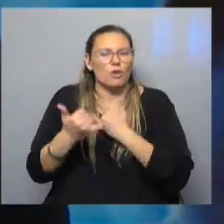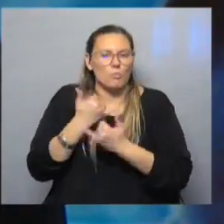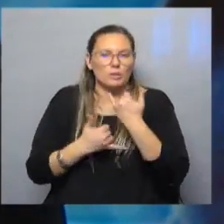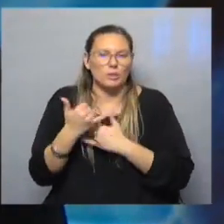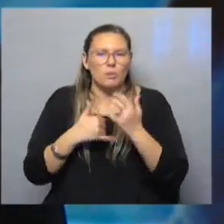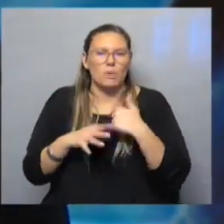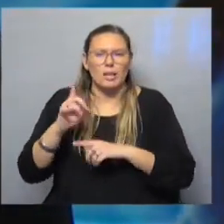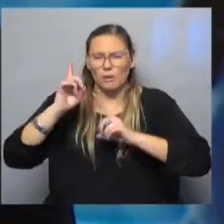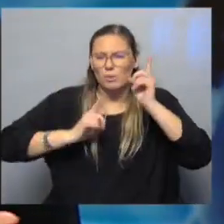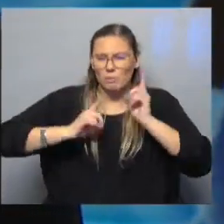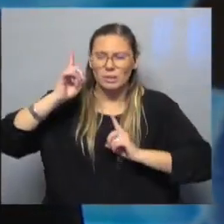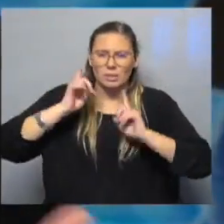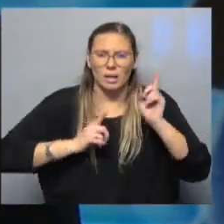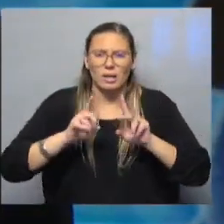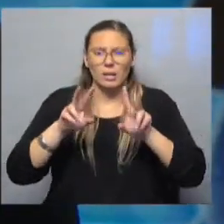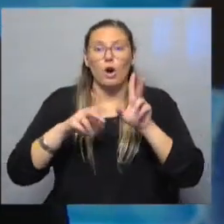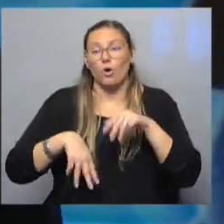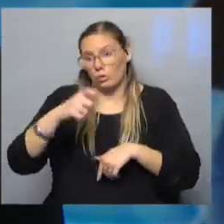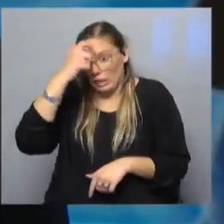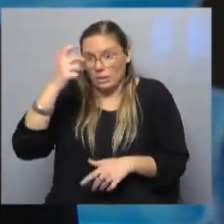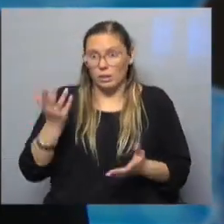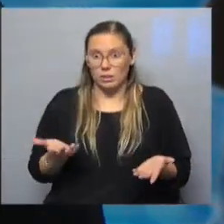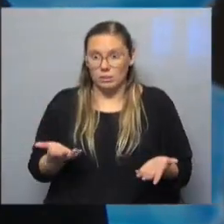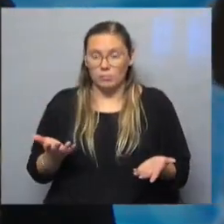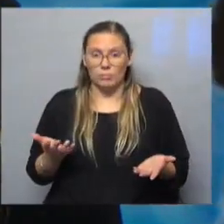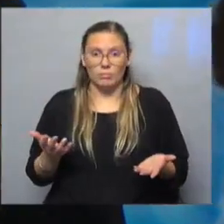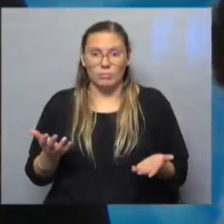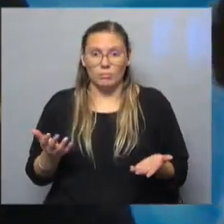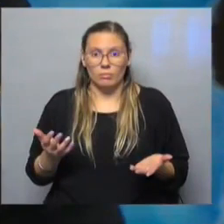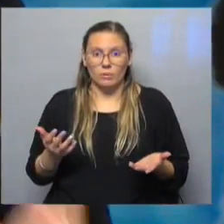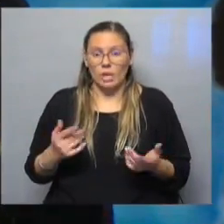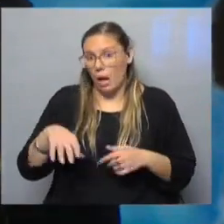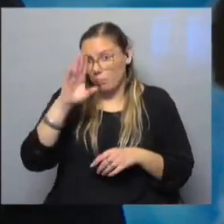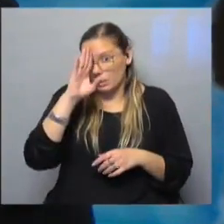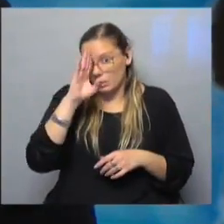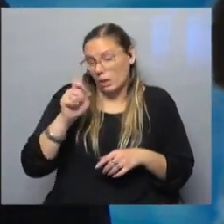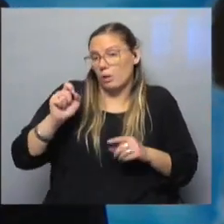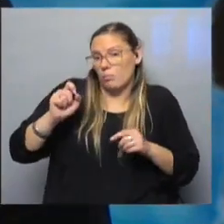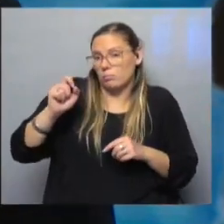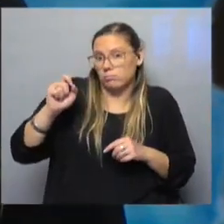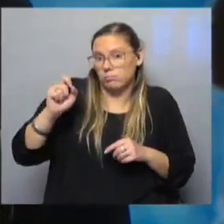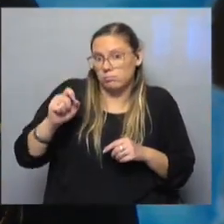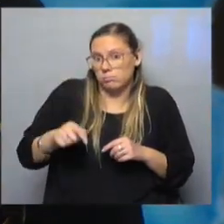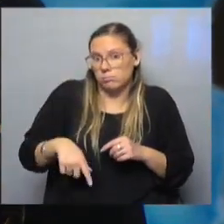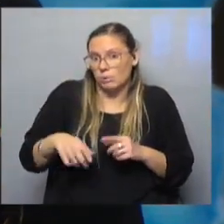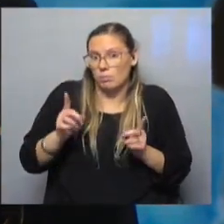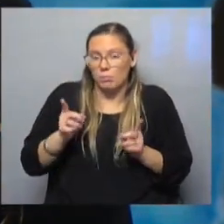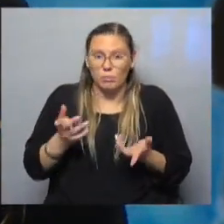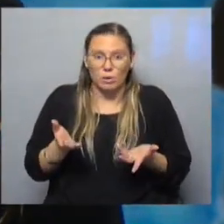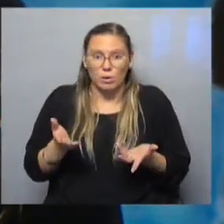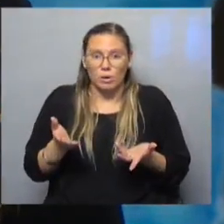todo en la universidad y en cuestiones quizás más técnicas, ¿no? Del aprendizaje propio del dispositivo,